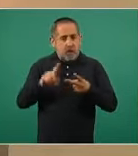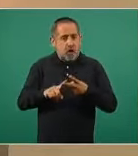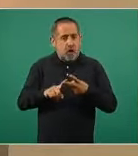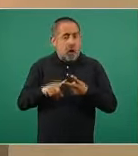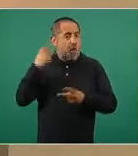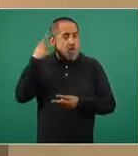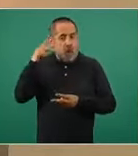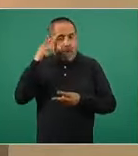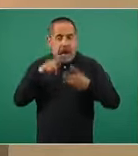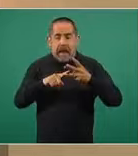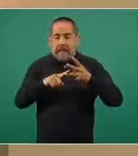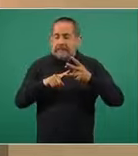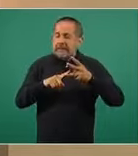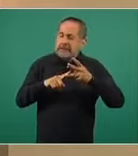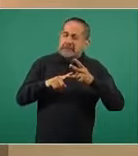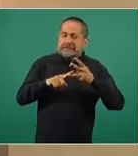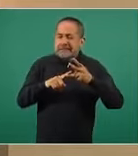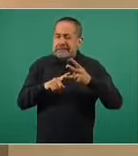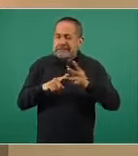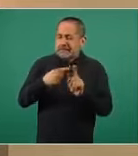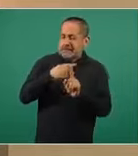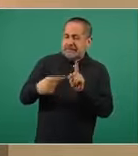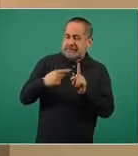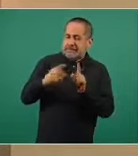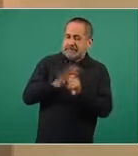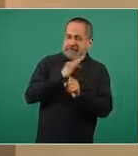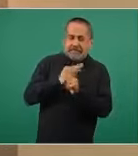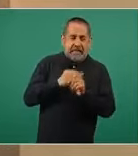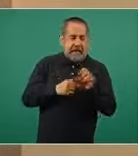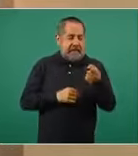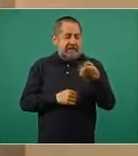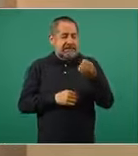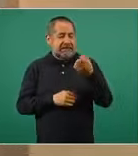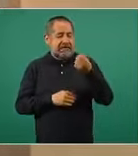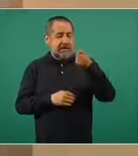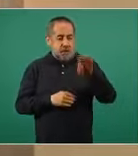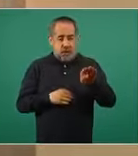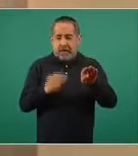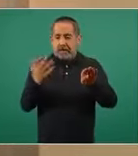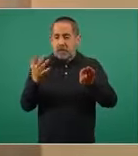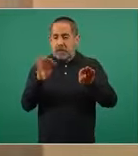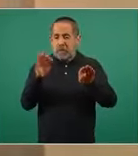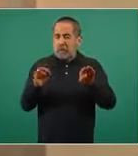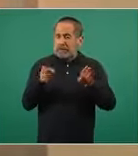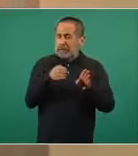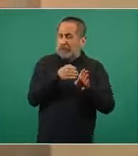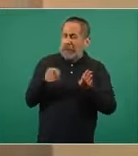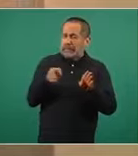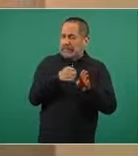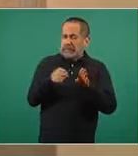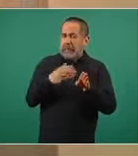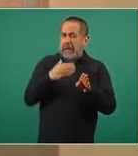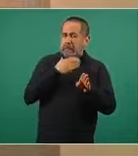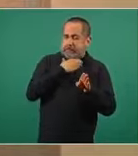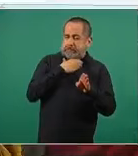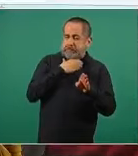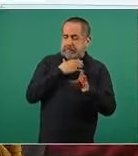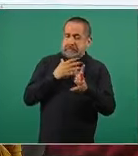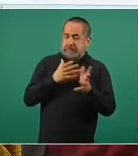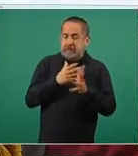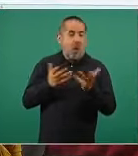Ciudad de Puebla se encuentran en el rango medio con una ocupación entre 69 y 50%. Esto es muy